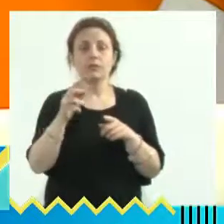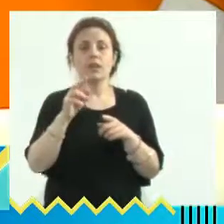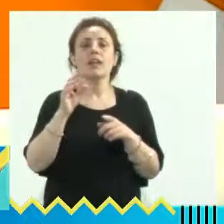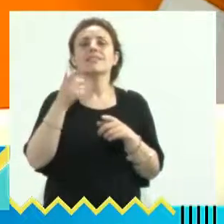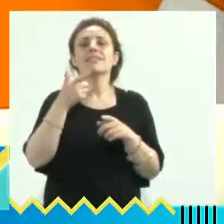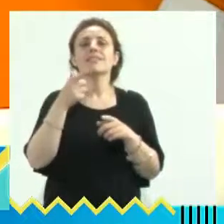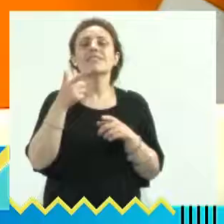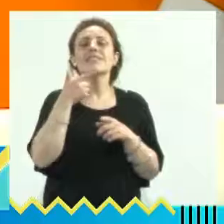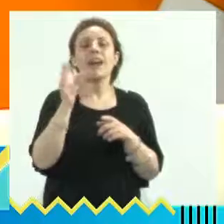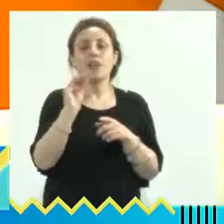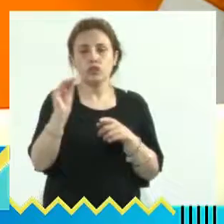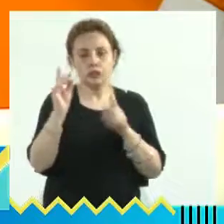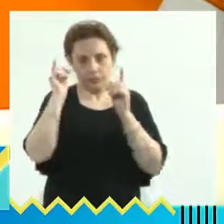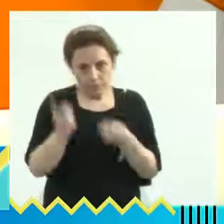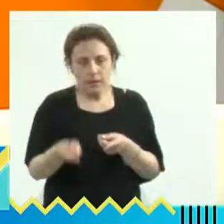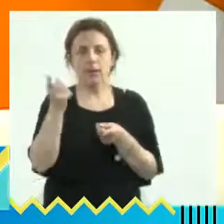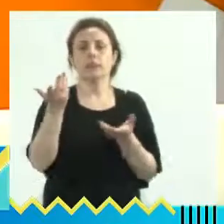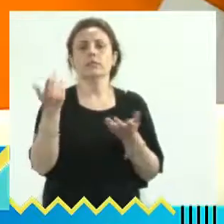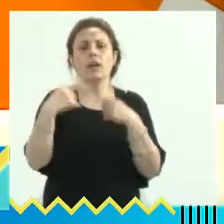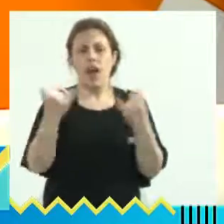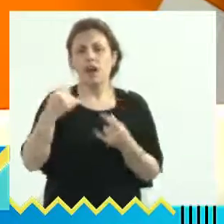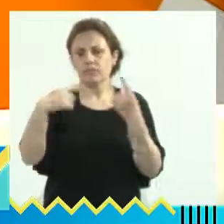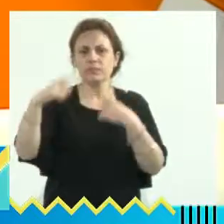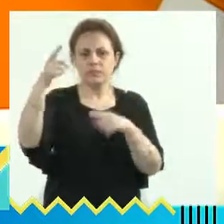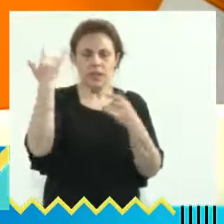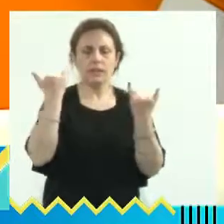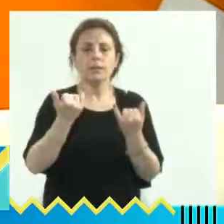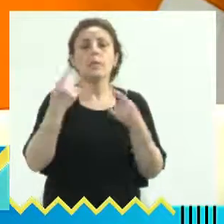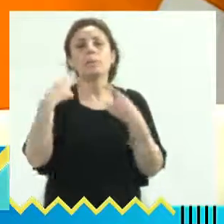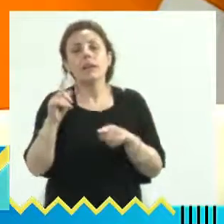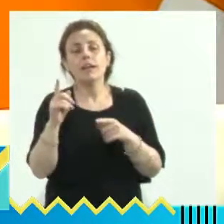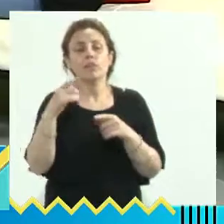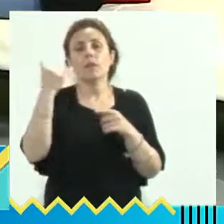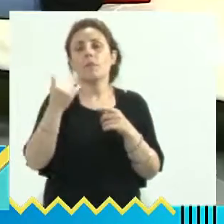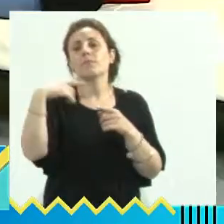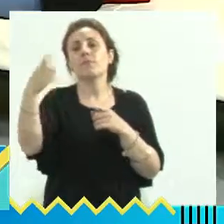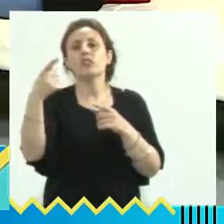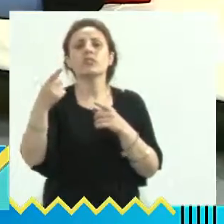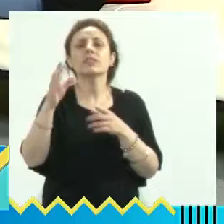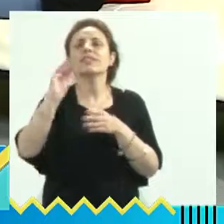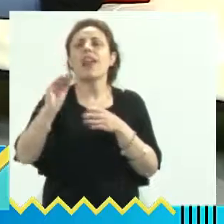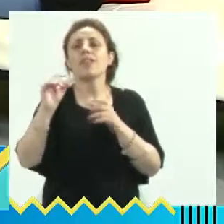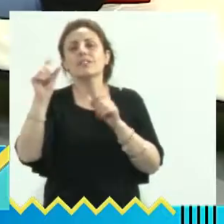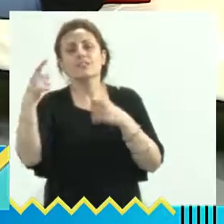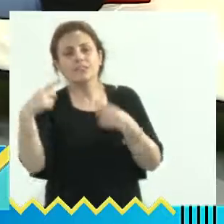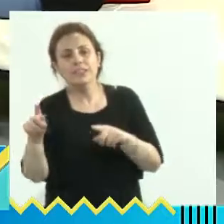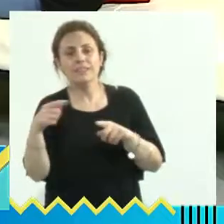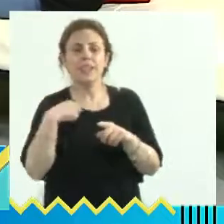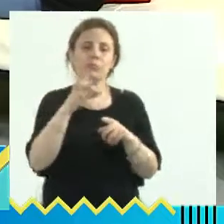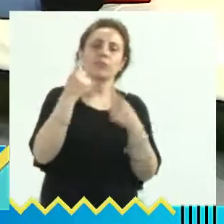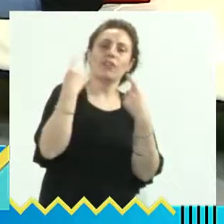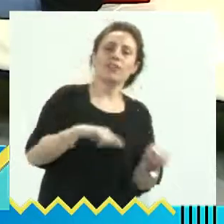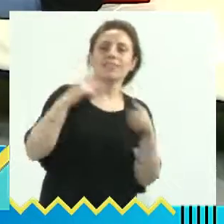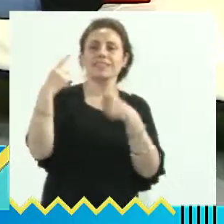Daniela García es vicepresidenta en el Senado, pero como que en el Senado ha habido siempre otra flexibilidad. Los diputados somos, parece que somos